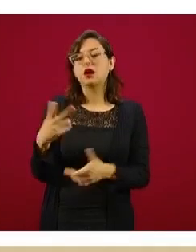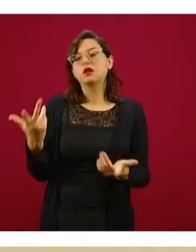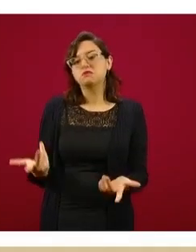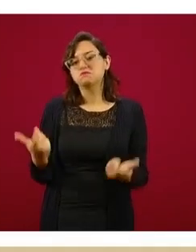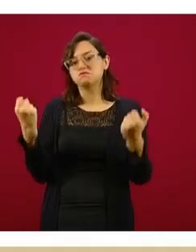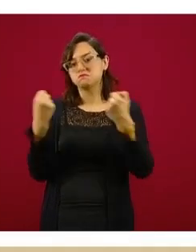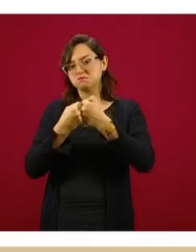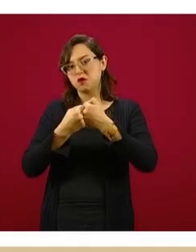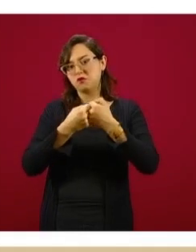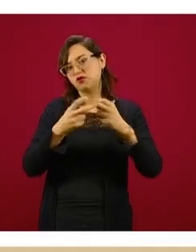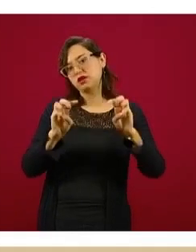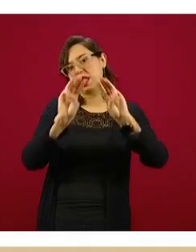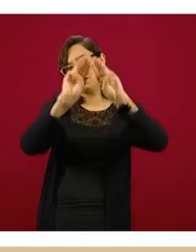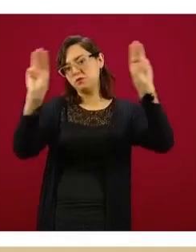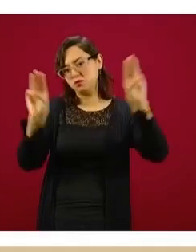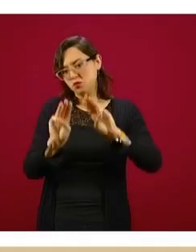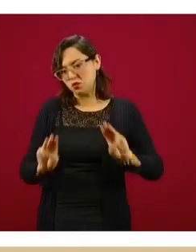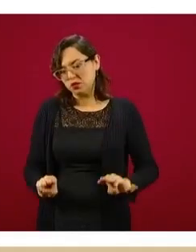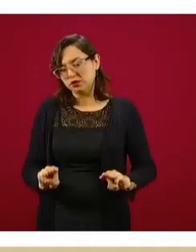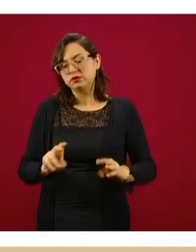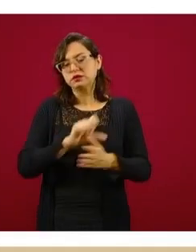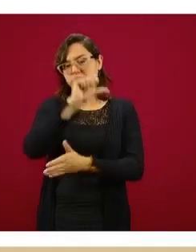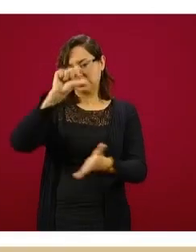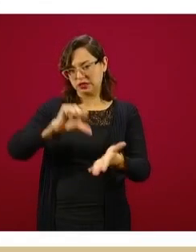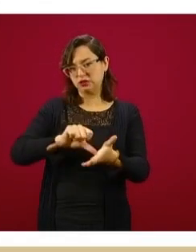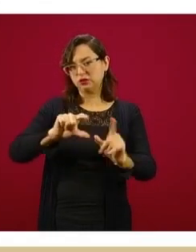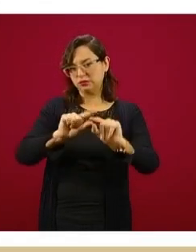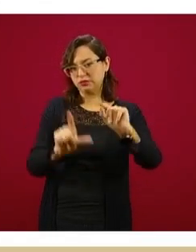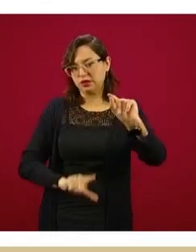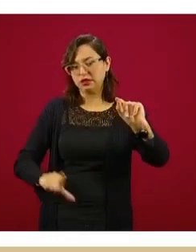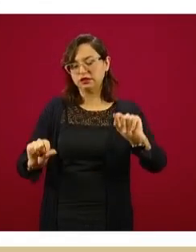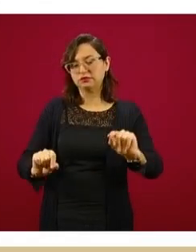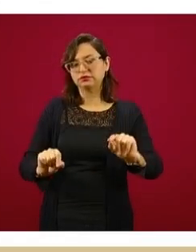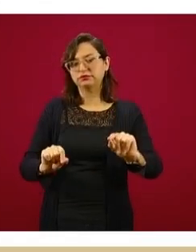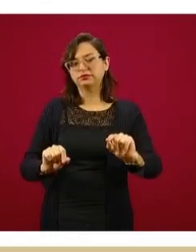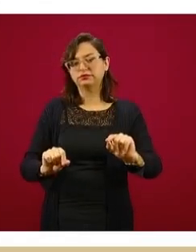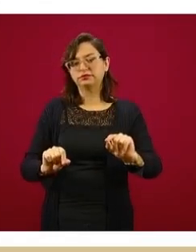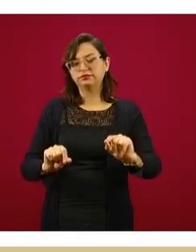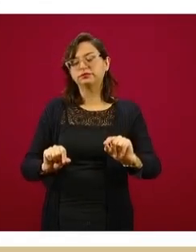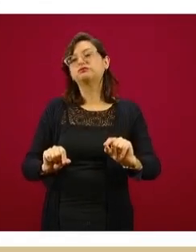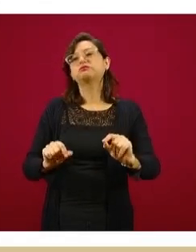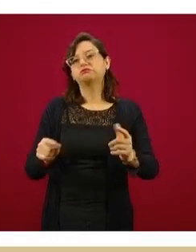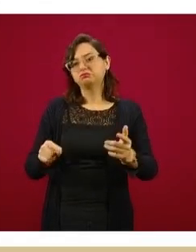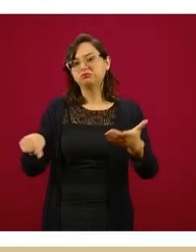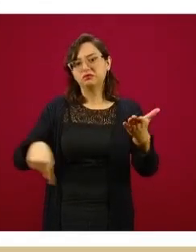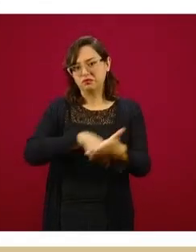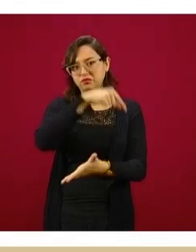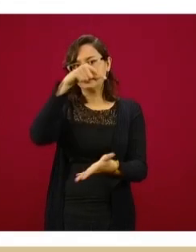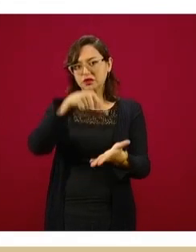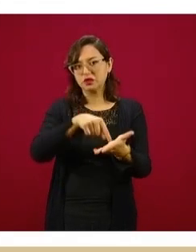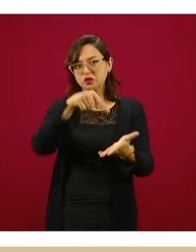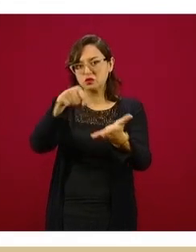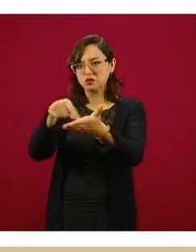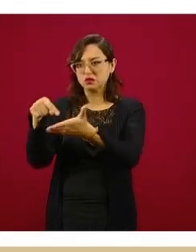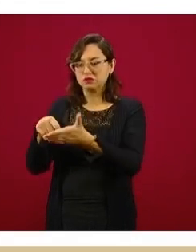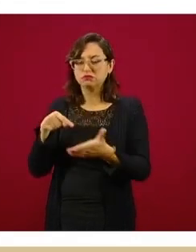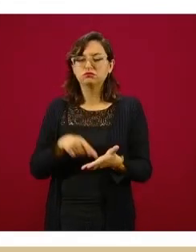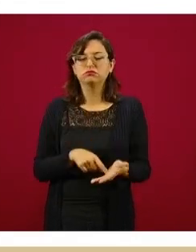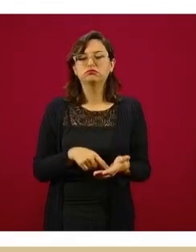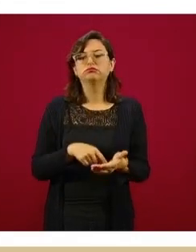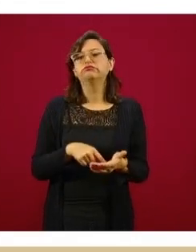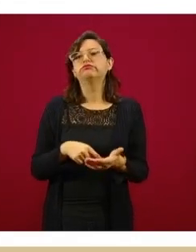zona conurbada en el Valle de México, son los lugares donde existe